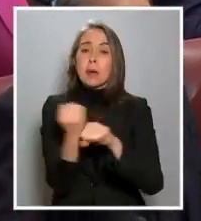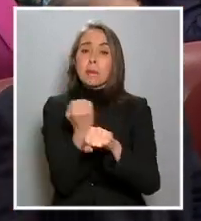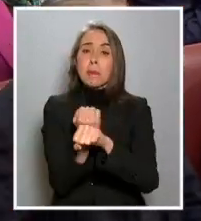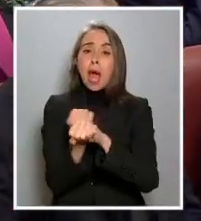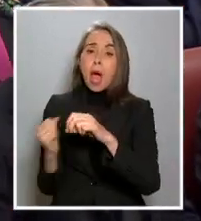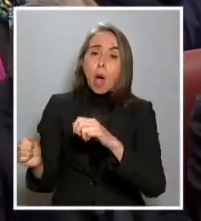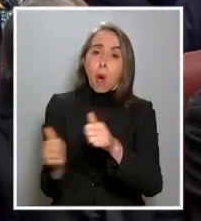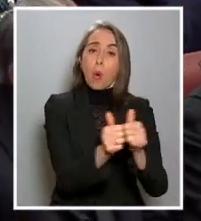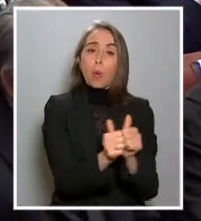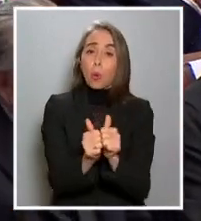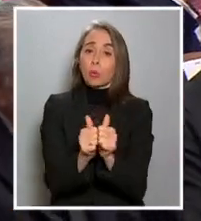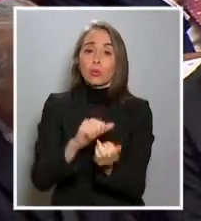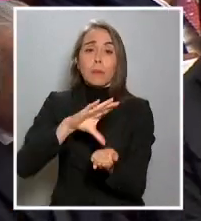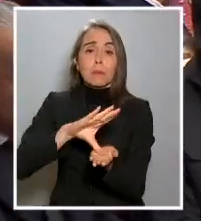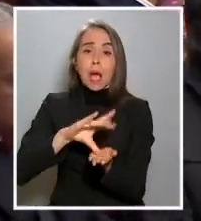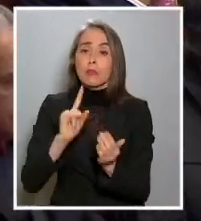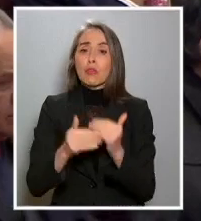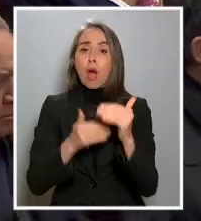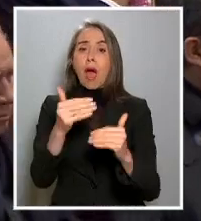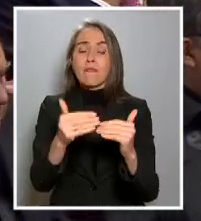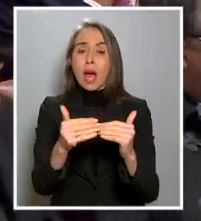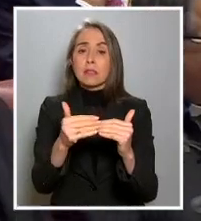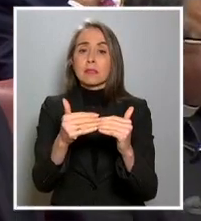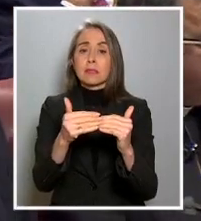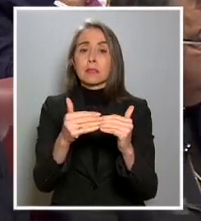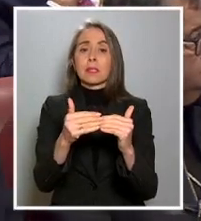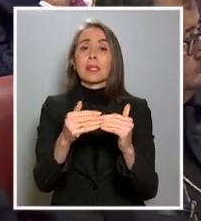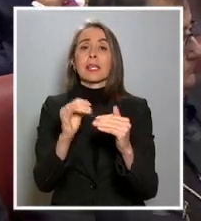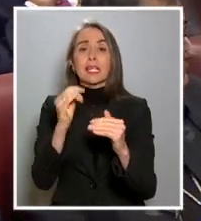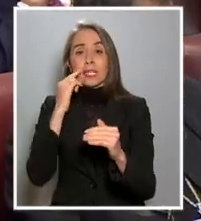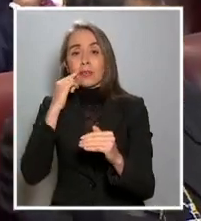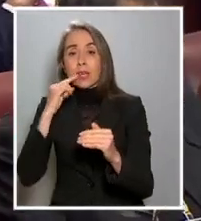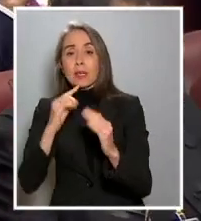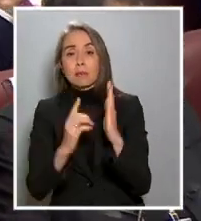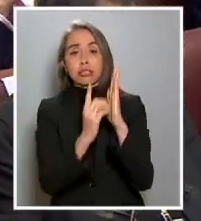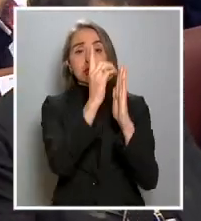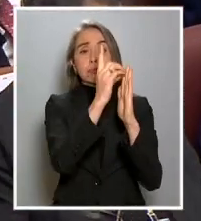país no avanza. Y rápidamente el péndulo cambia.